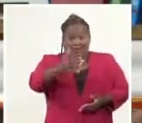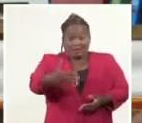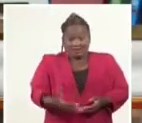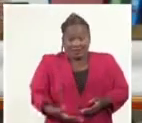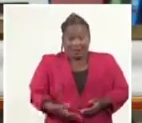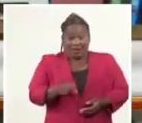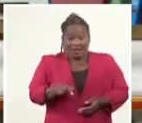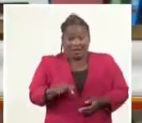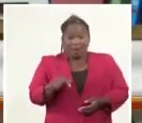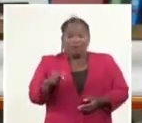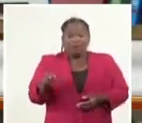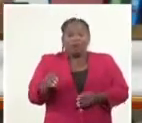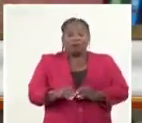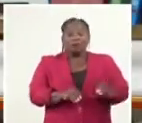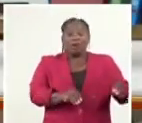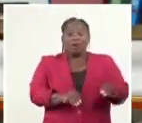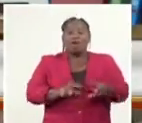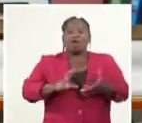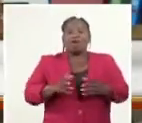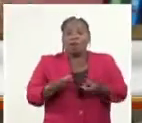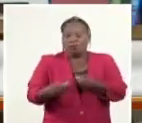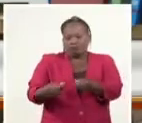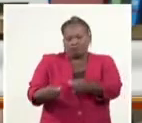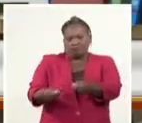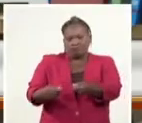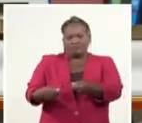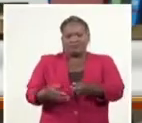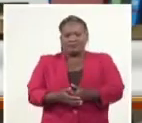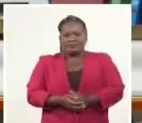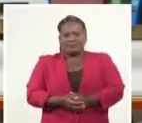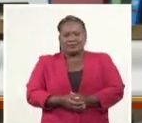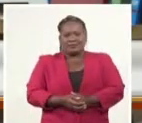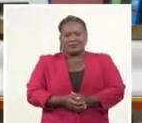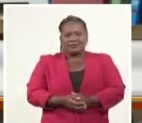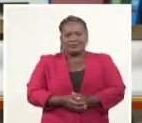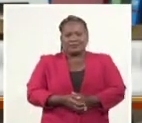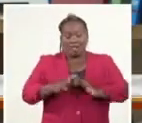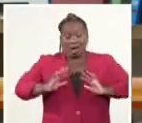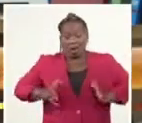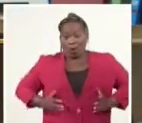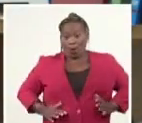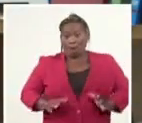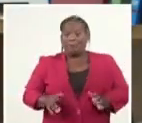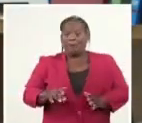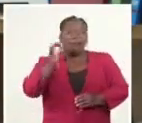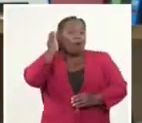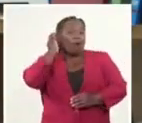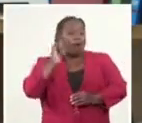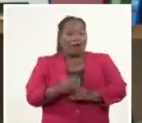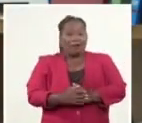por sustitución, es una vía para la negociación, para la mercantilización del cuerpo de las mujeres. Y